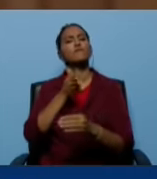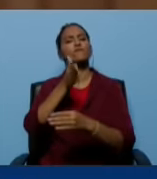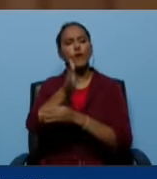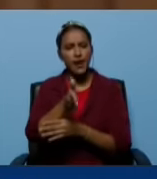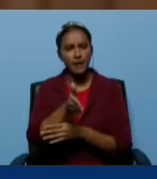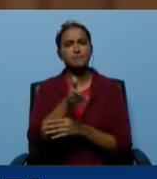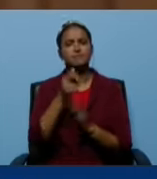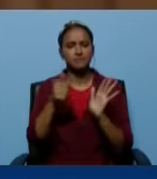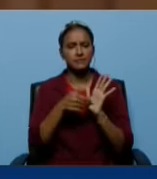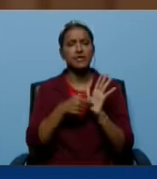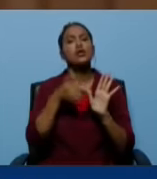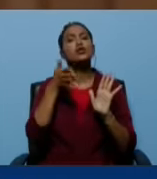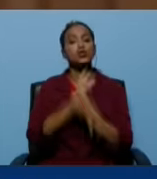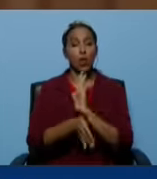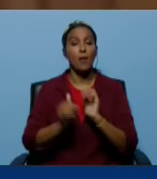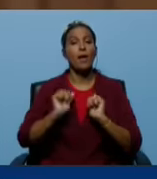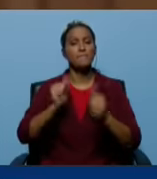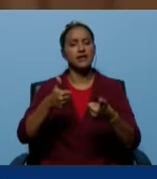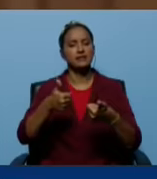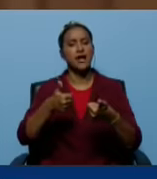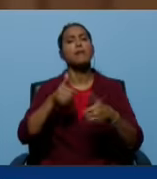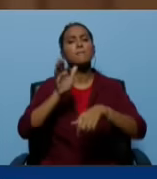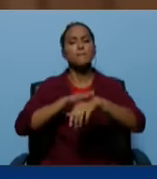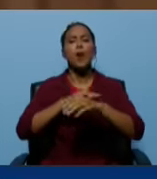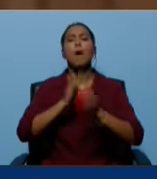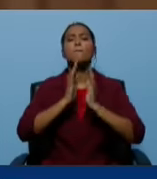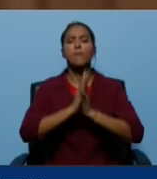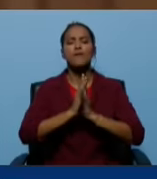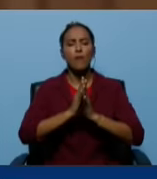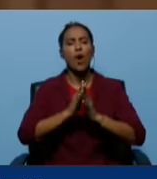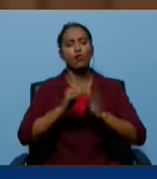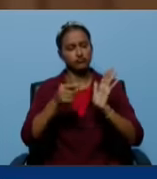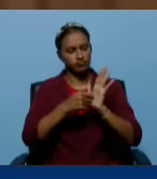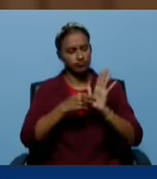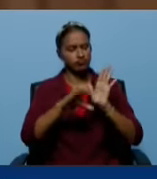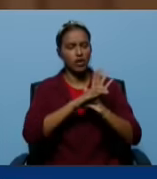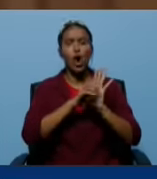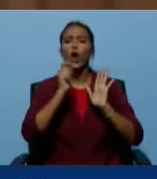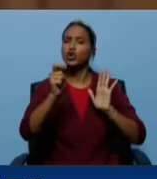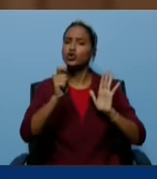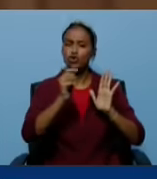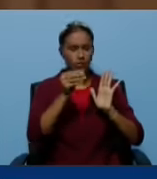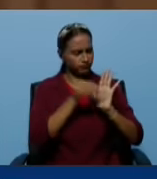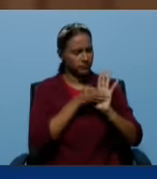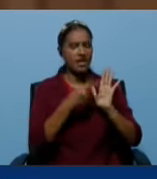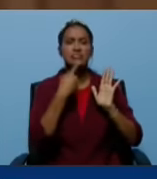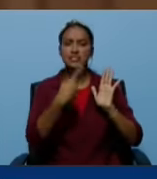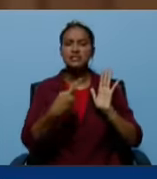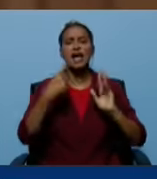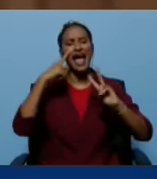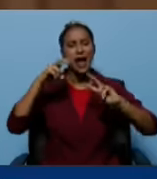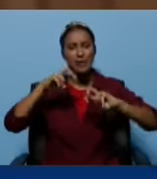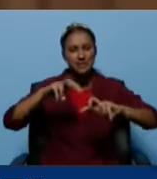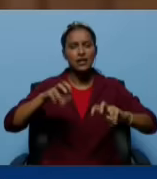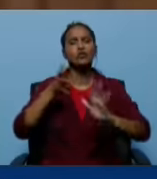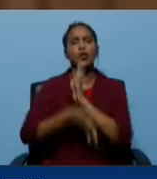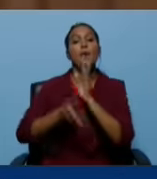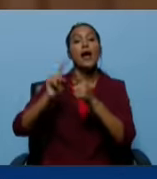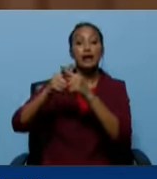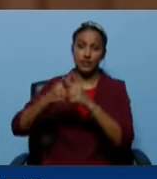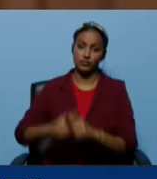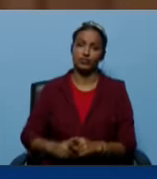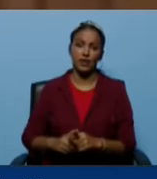yo, la altura del jefe de Estado y de gobierno, que ante una situación como esta privilegió dos cosas. Primero,